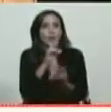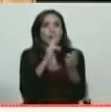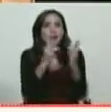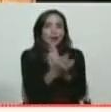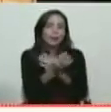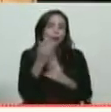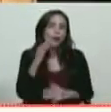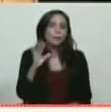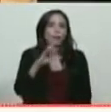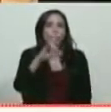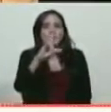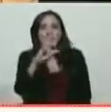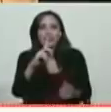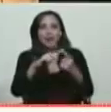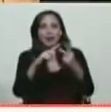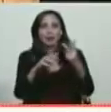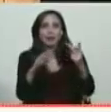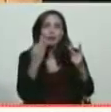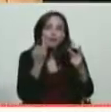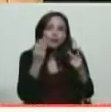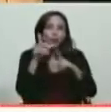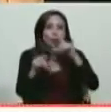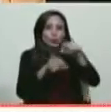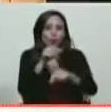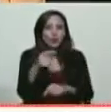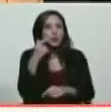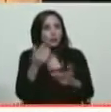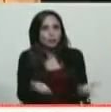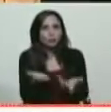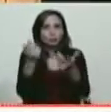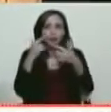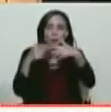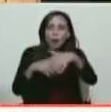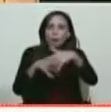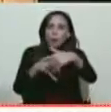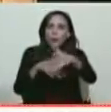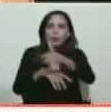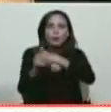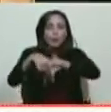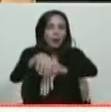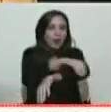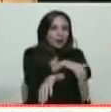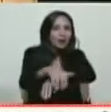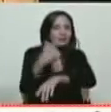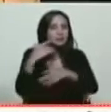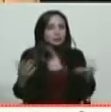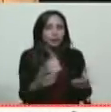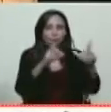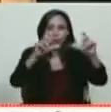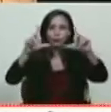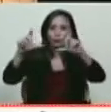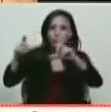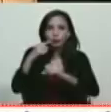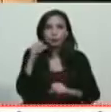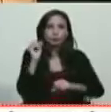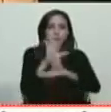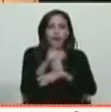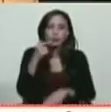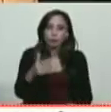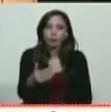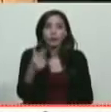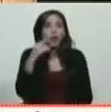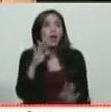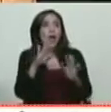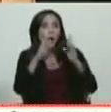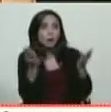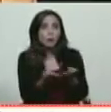de la población, la mayoría de nuestra población está en nuestras calles caminando, haciendo cotidianidad, que eso lo puede percibir cualquiera que venga de cualquier parte del mundo a caminar